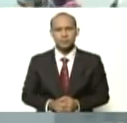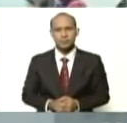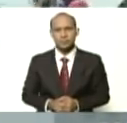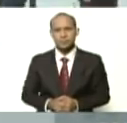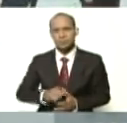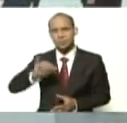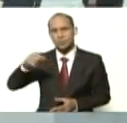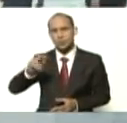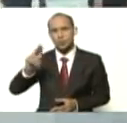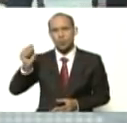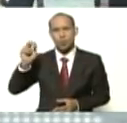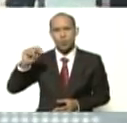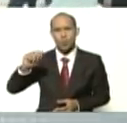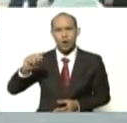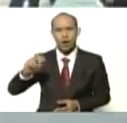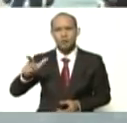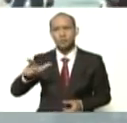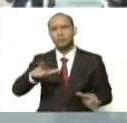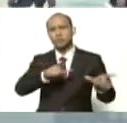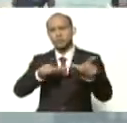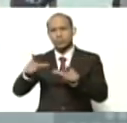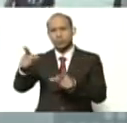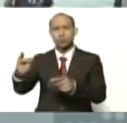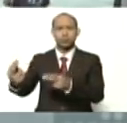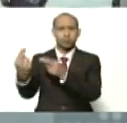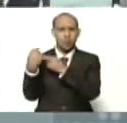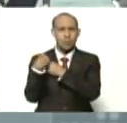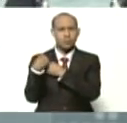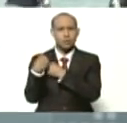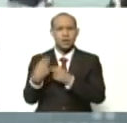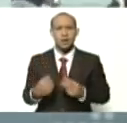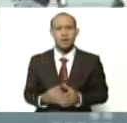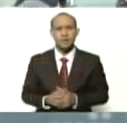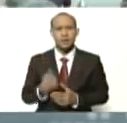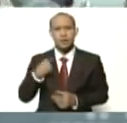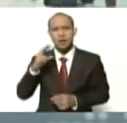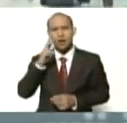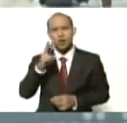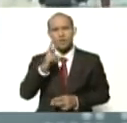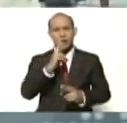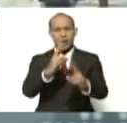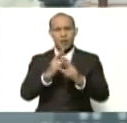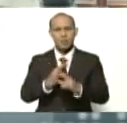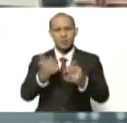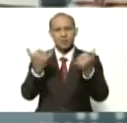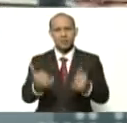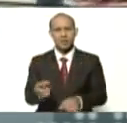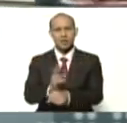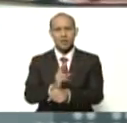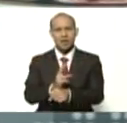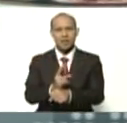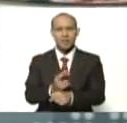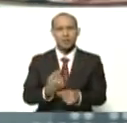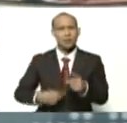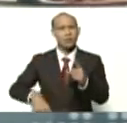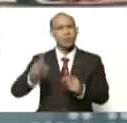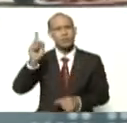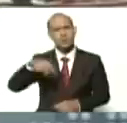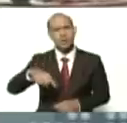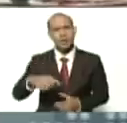juan luís encárgate personalmente y quiero ver los resultados y además